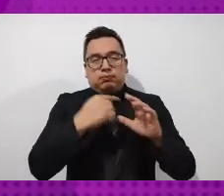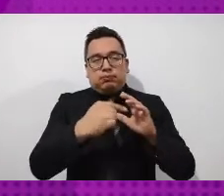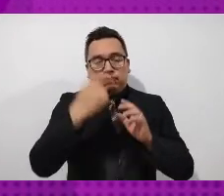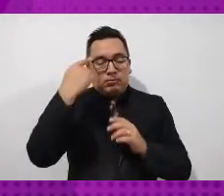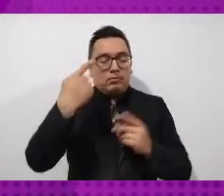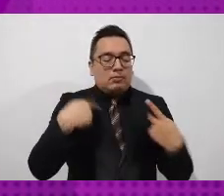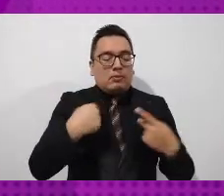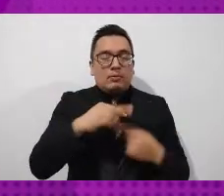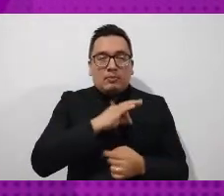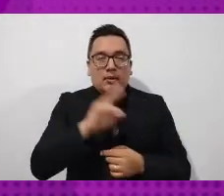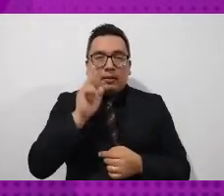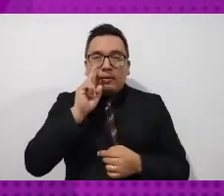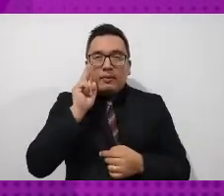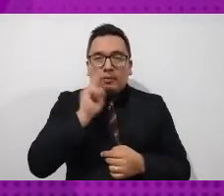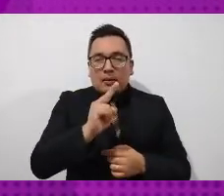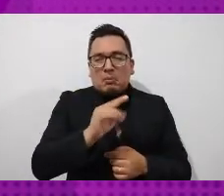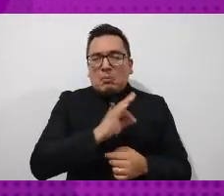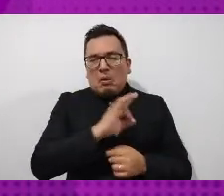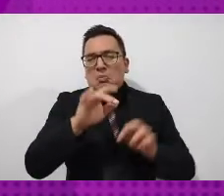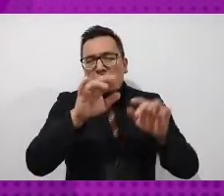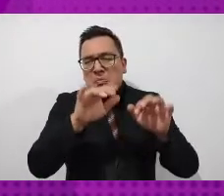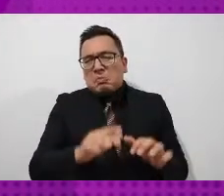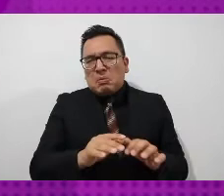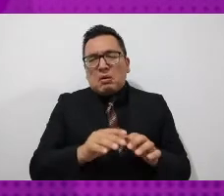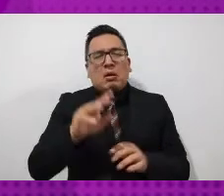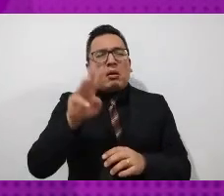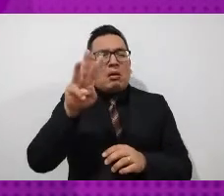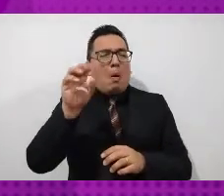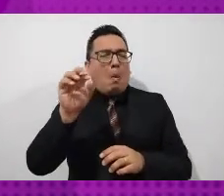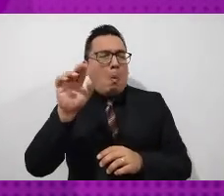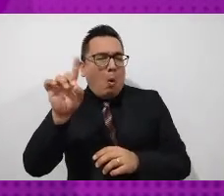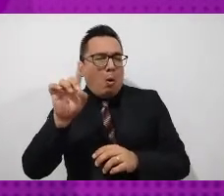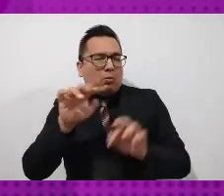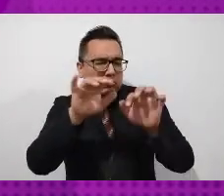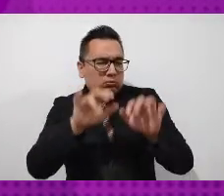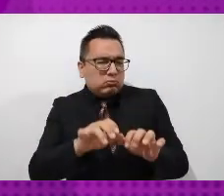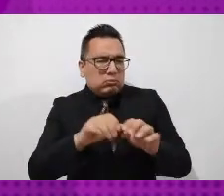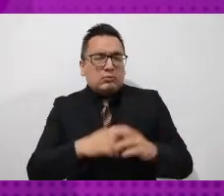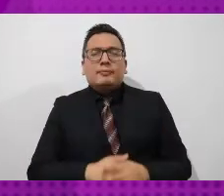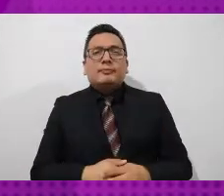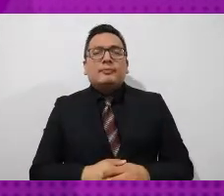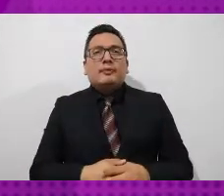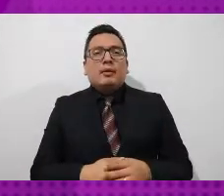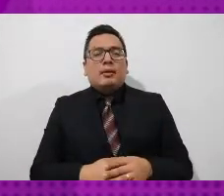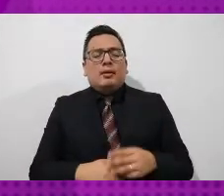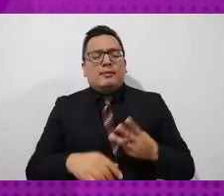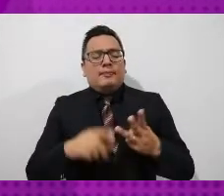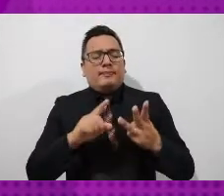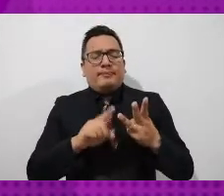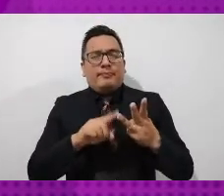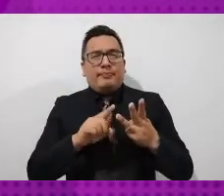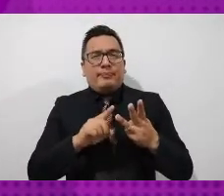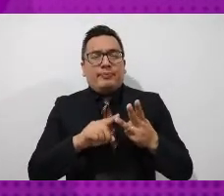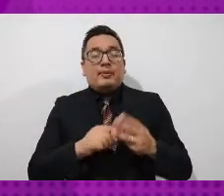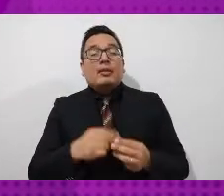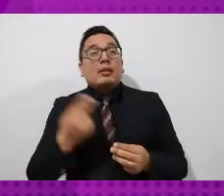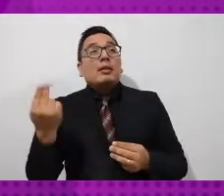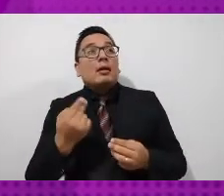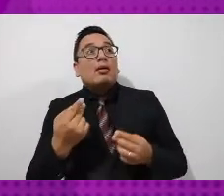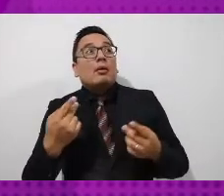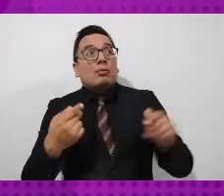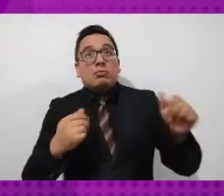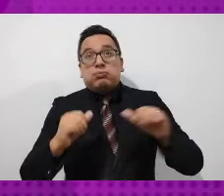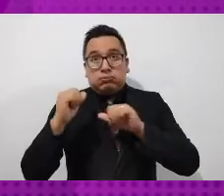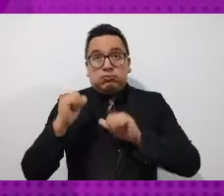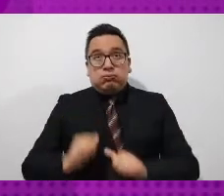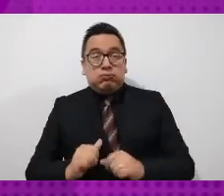verificado. Puede ser en Word, un procesador de texto. Tienes que acudir ante la autoridad